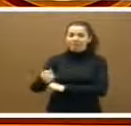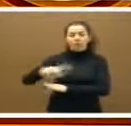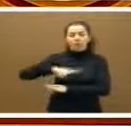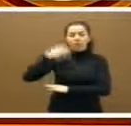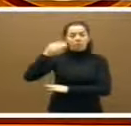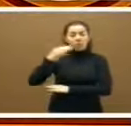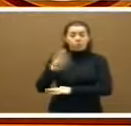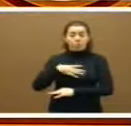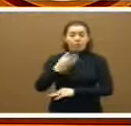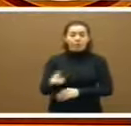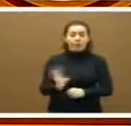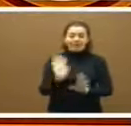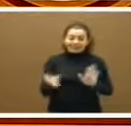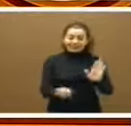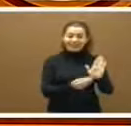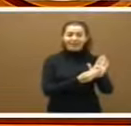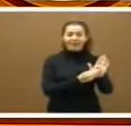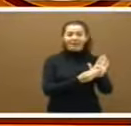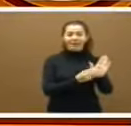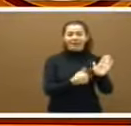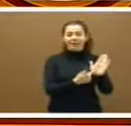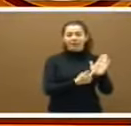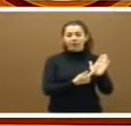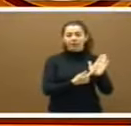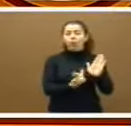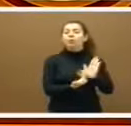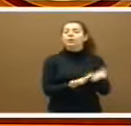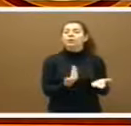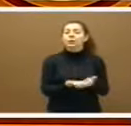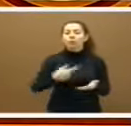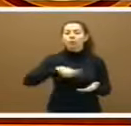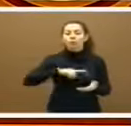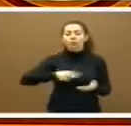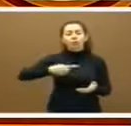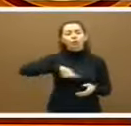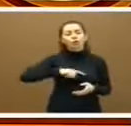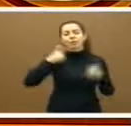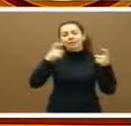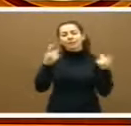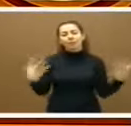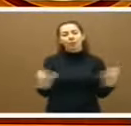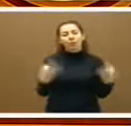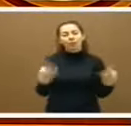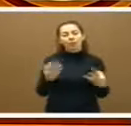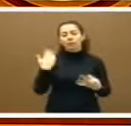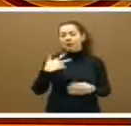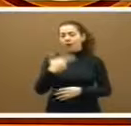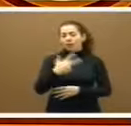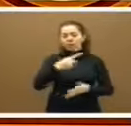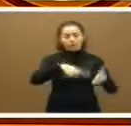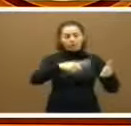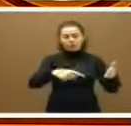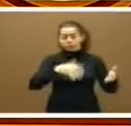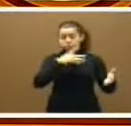perfectamente en la ley y, como dice nuestra justificación, se pretende que quien, después de haber perdido el derecho de alquiler por resolución del